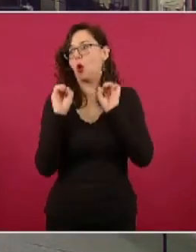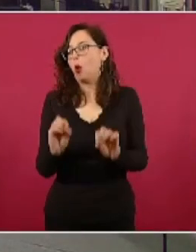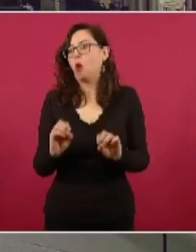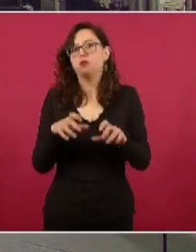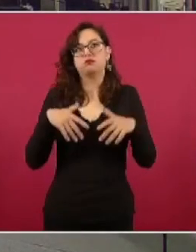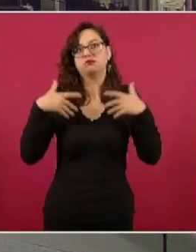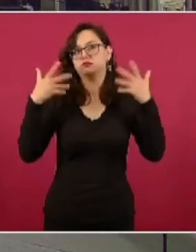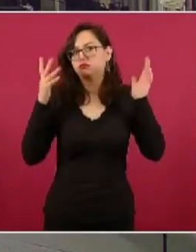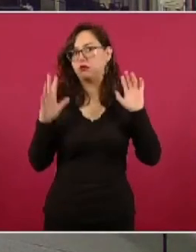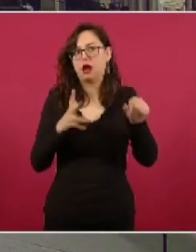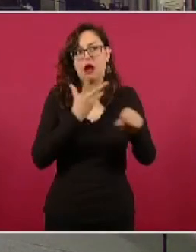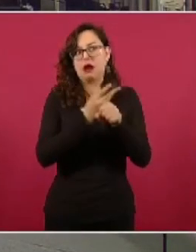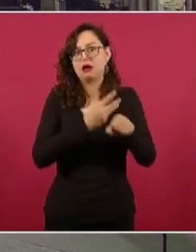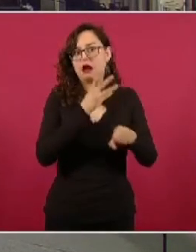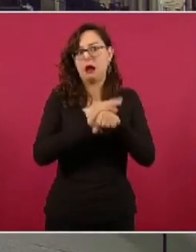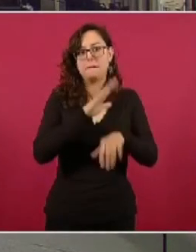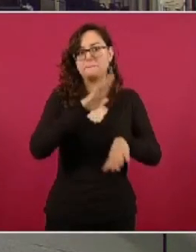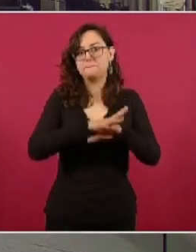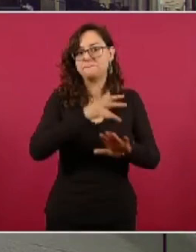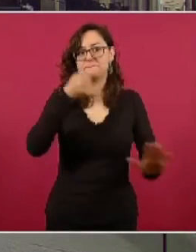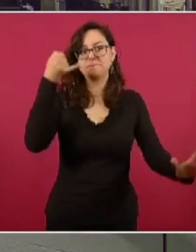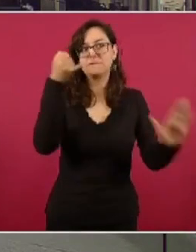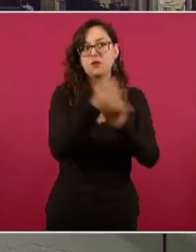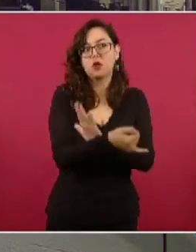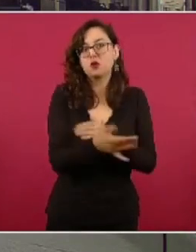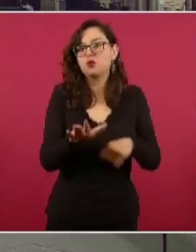lo que significa para nosotros ya